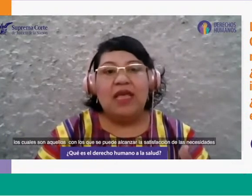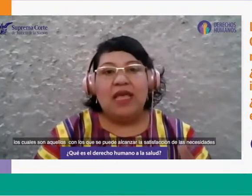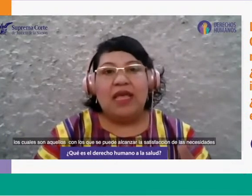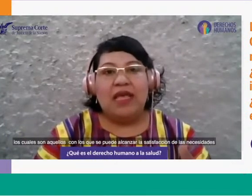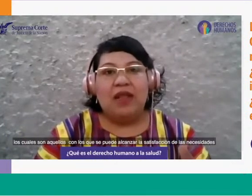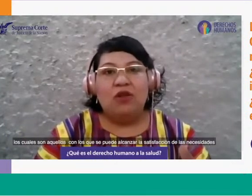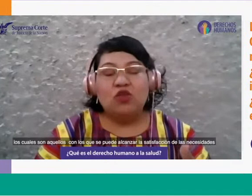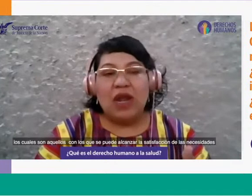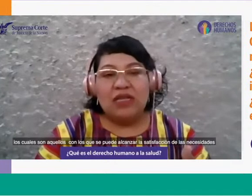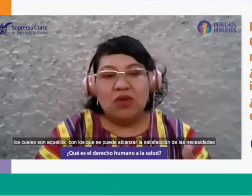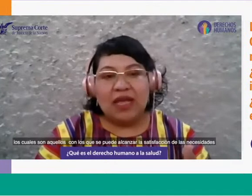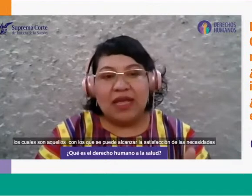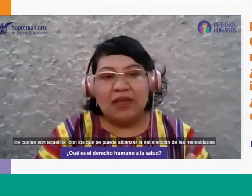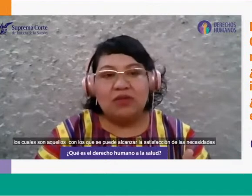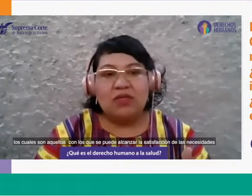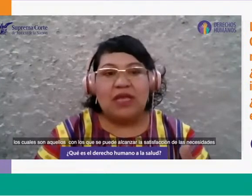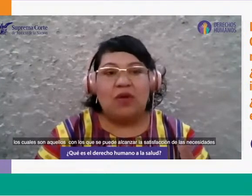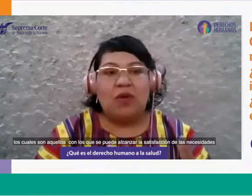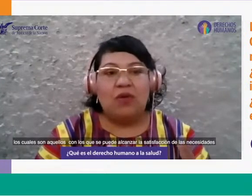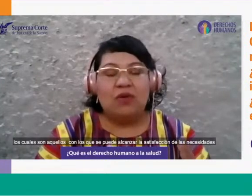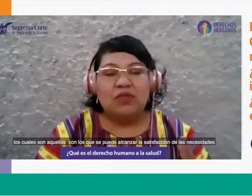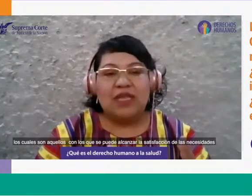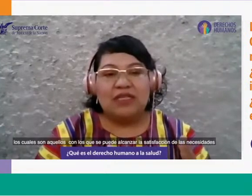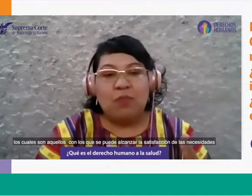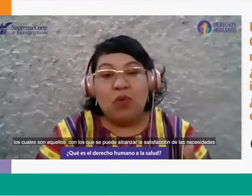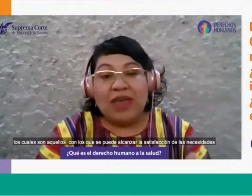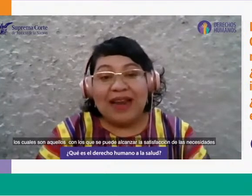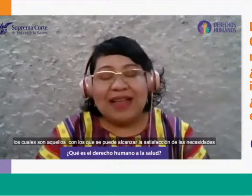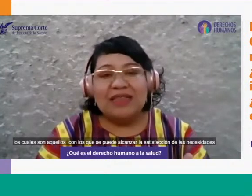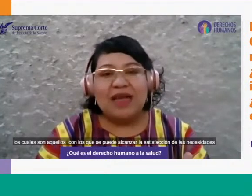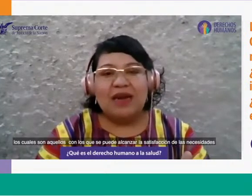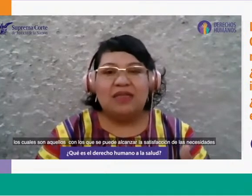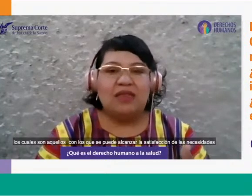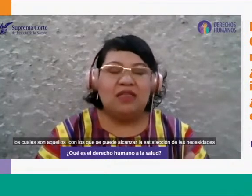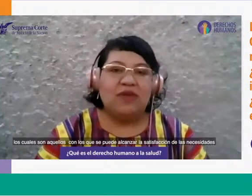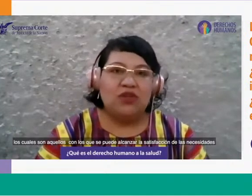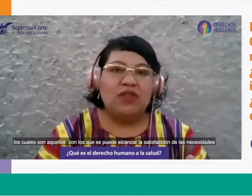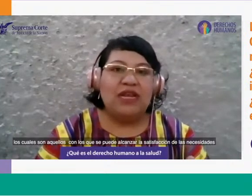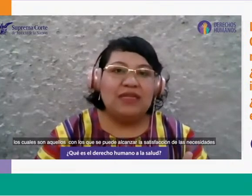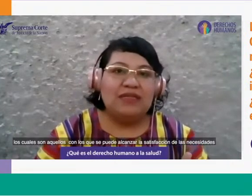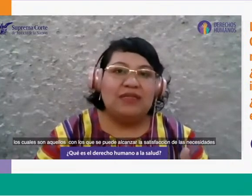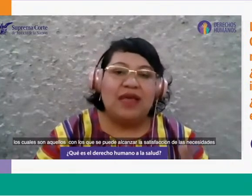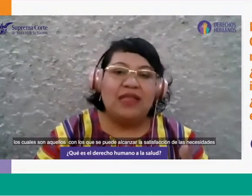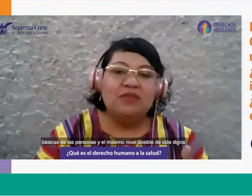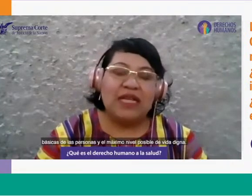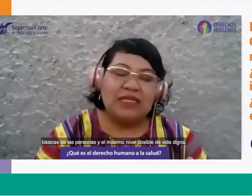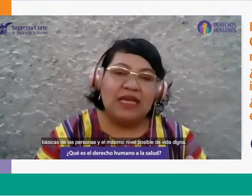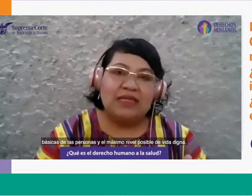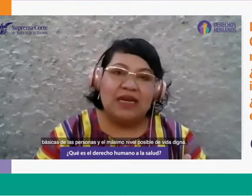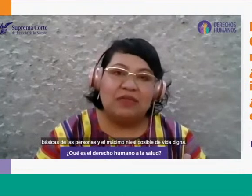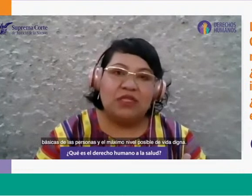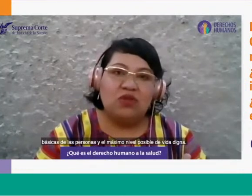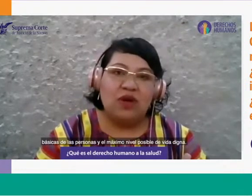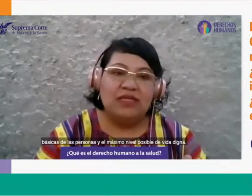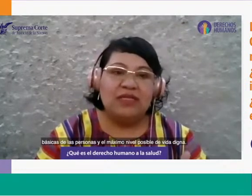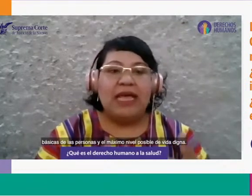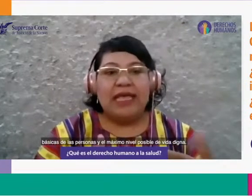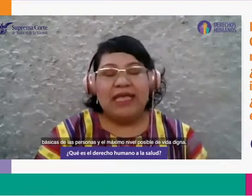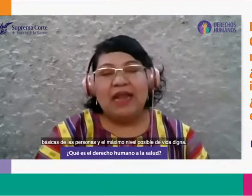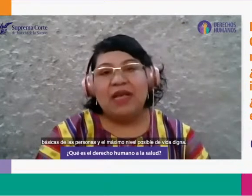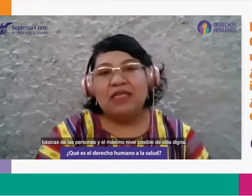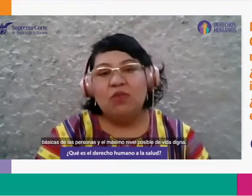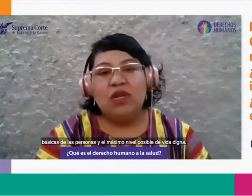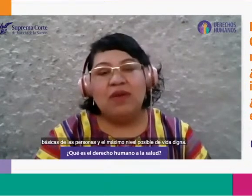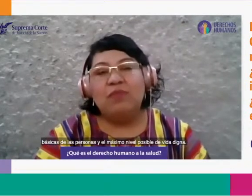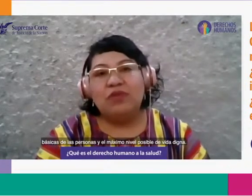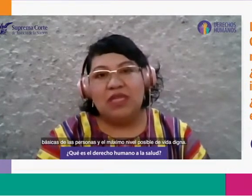culturales, los cuales son aquellos con los que se puede alcanzar la satisfacción de las necesidades básicas de las personas y